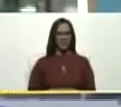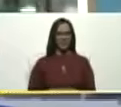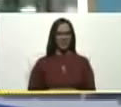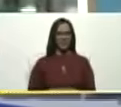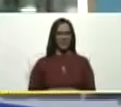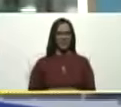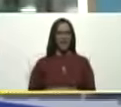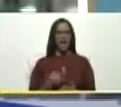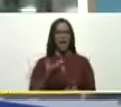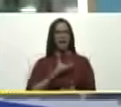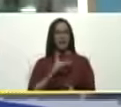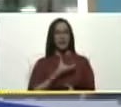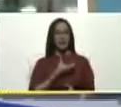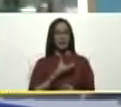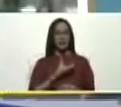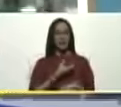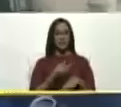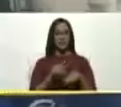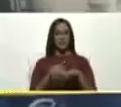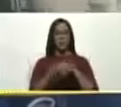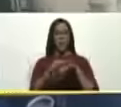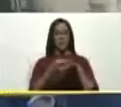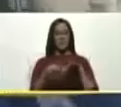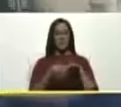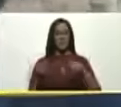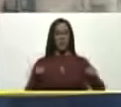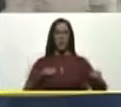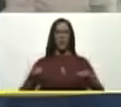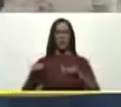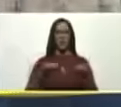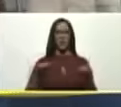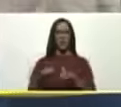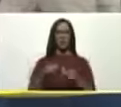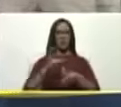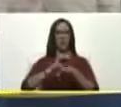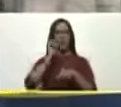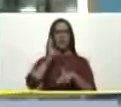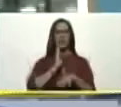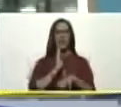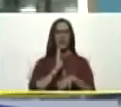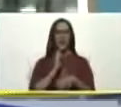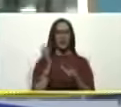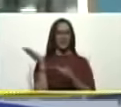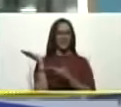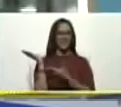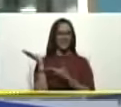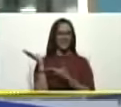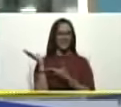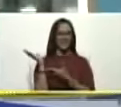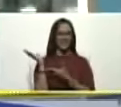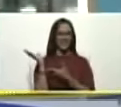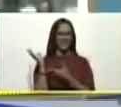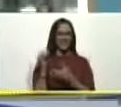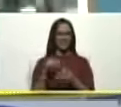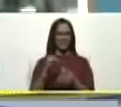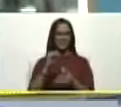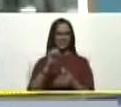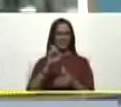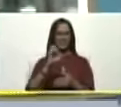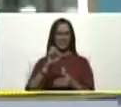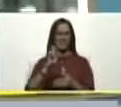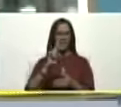Al alcalde del municipio Angosturas del Orinoco, Ciudad Bolívar, Sergio Hernández, Sergio de